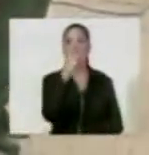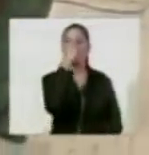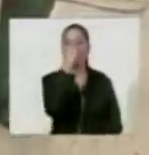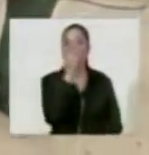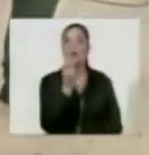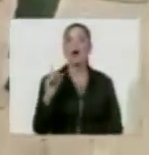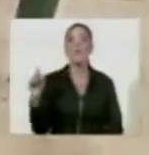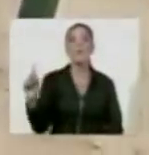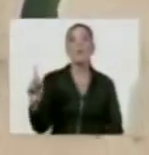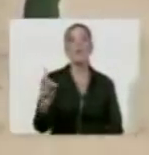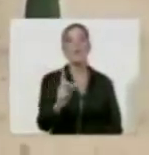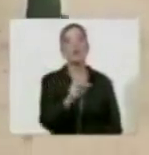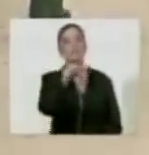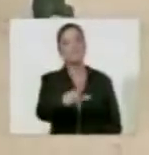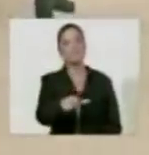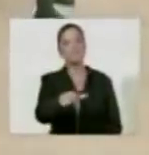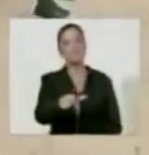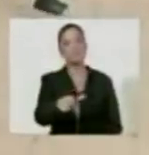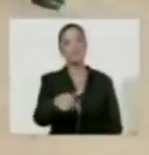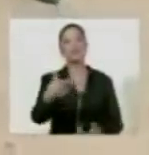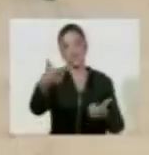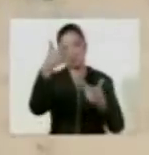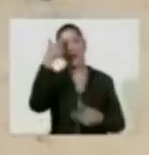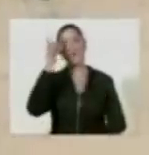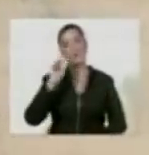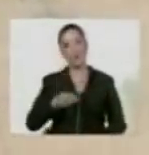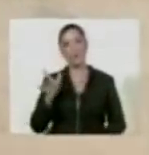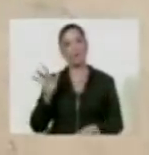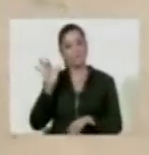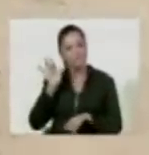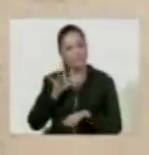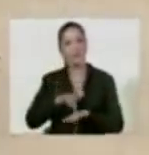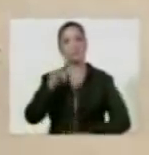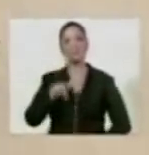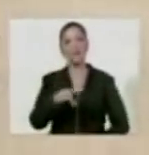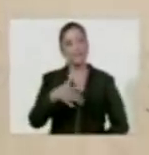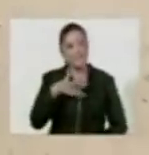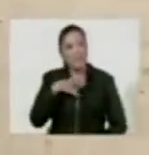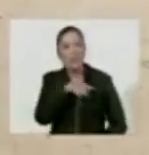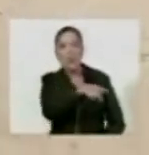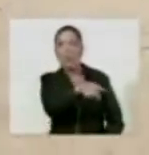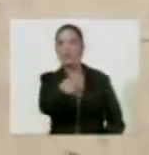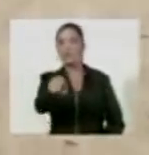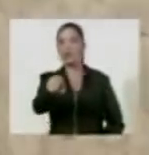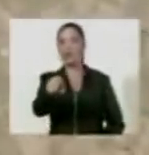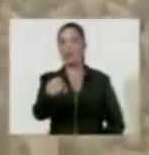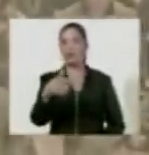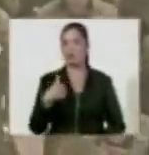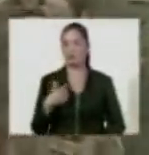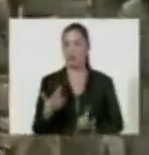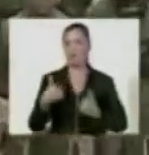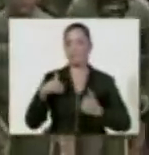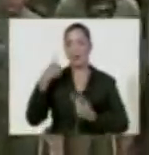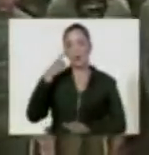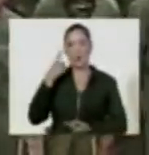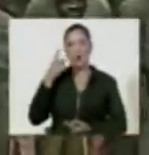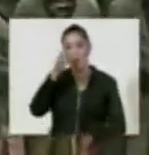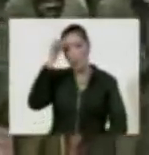por donde pasó Chávez. Sientan ustedes en su espíritu que son Guaycaipuro y